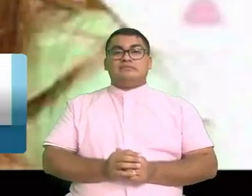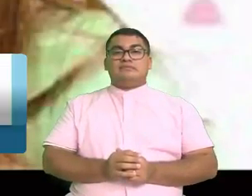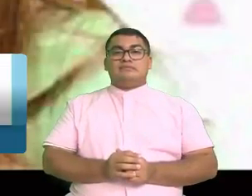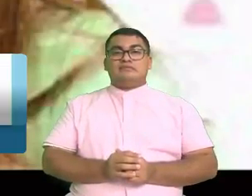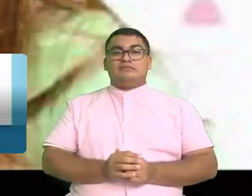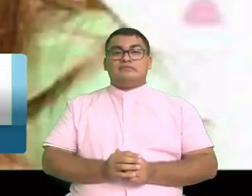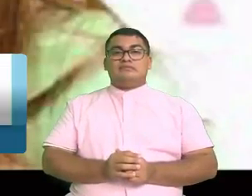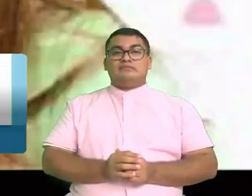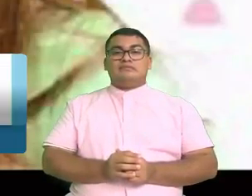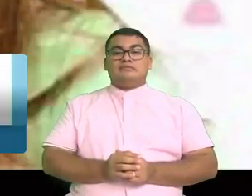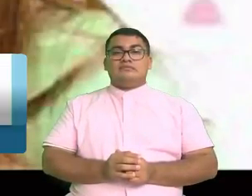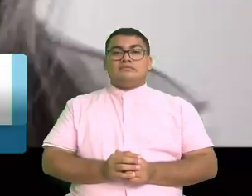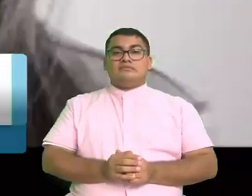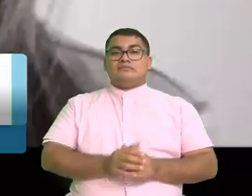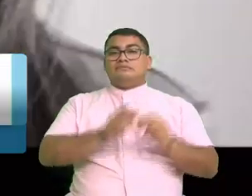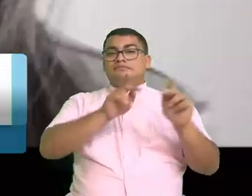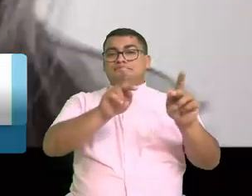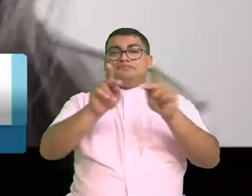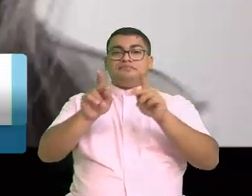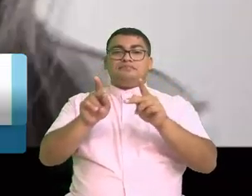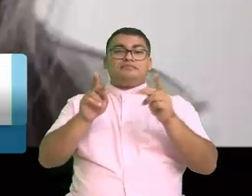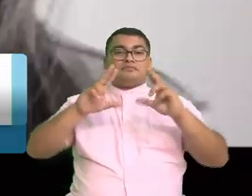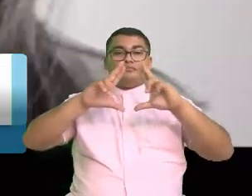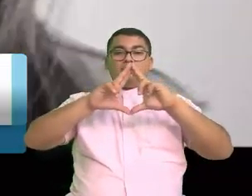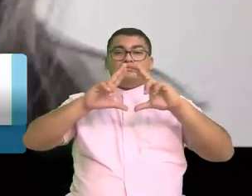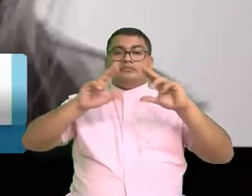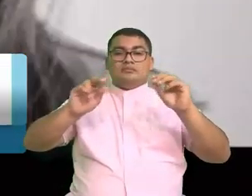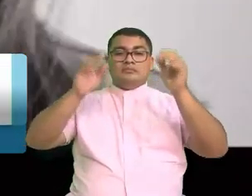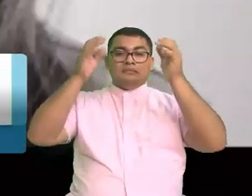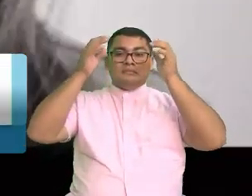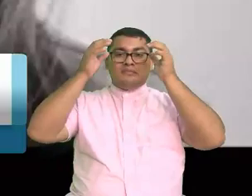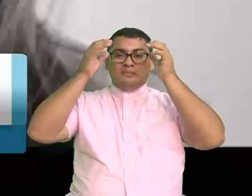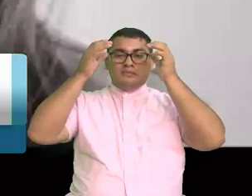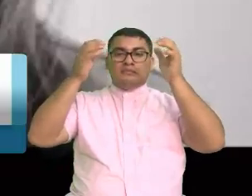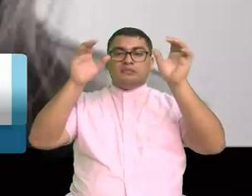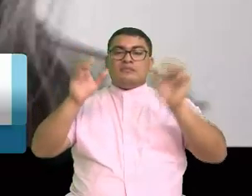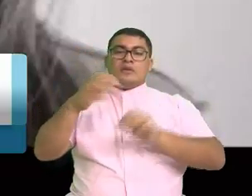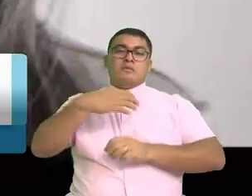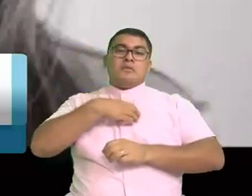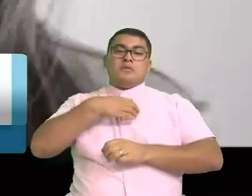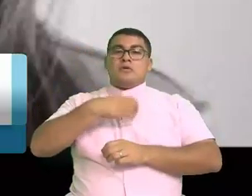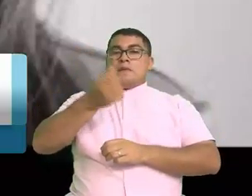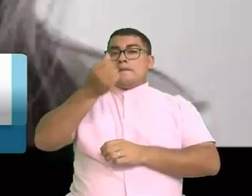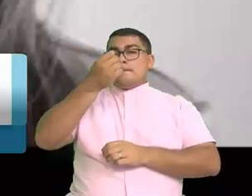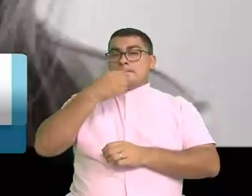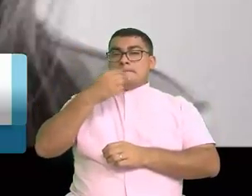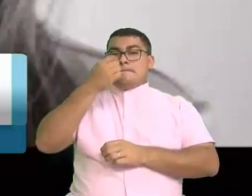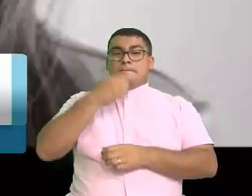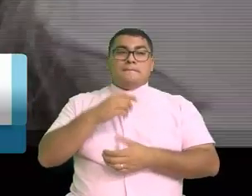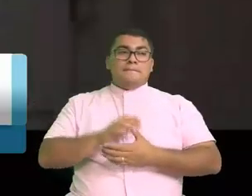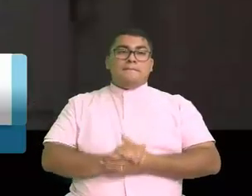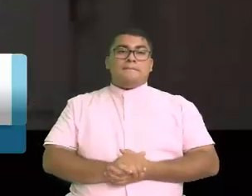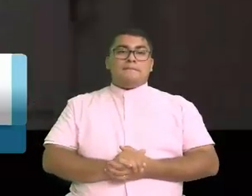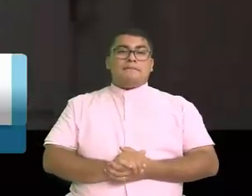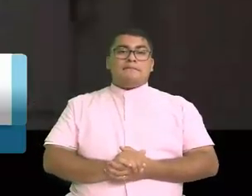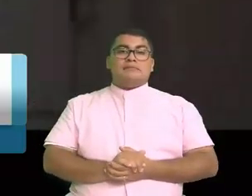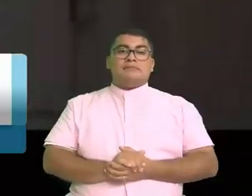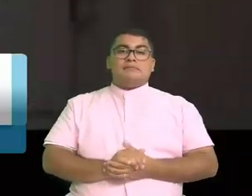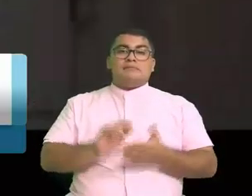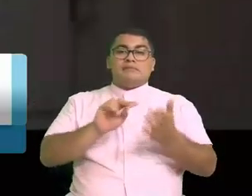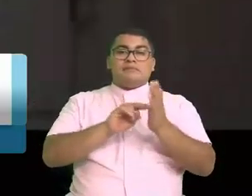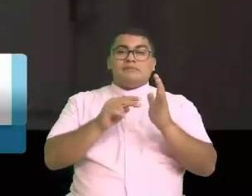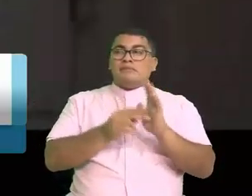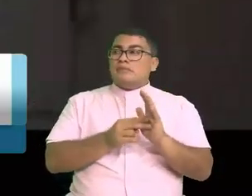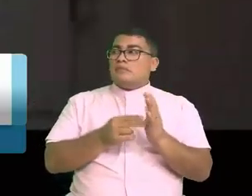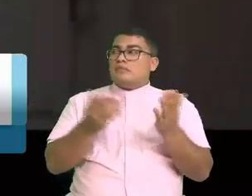el hábito o la cultura de nuestra población es automedicarse. Entonces, eso conlleva a que